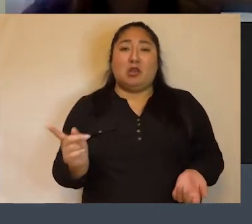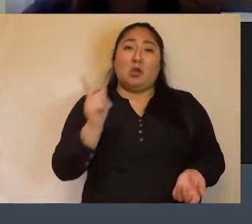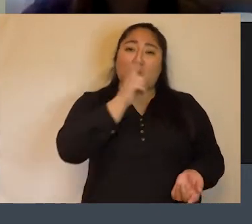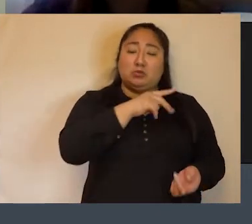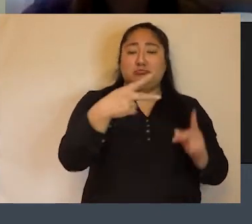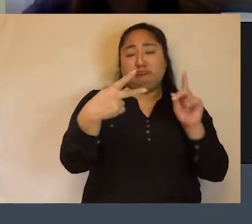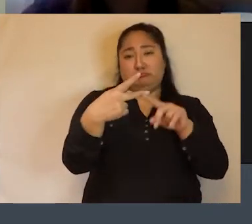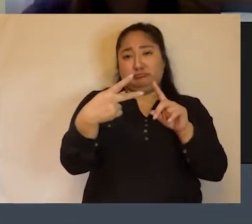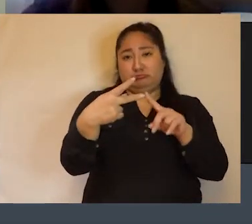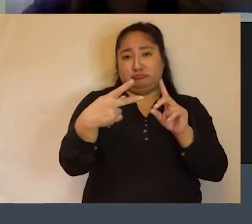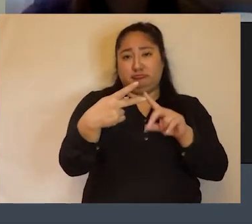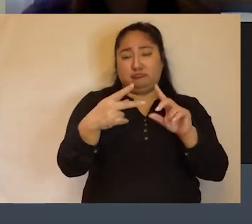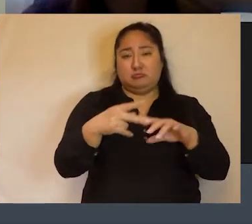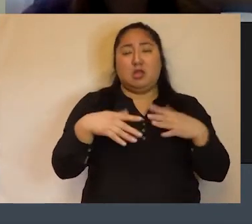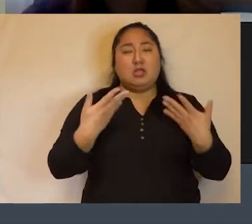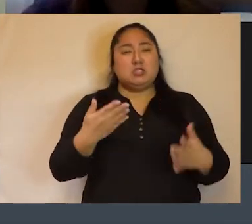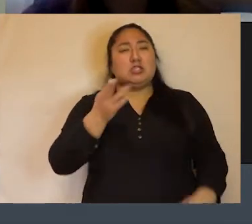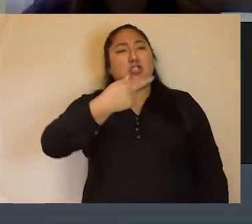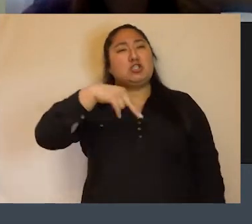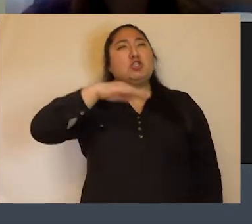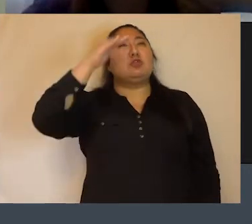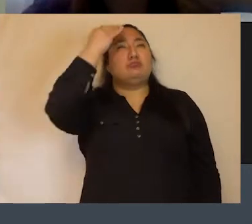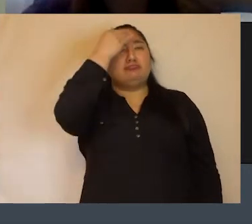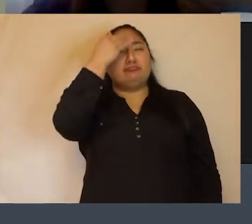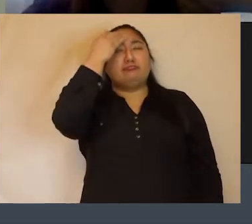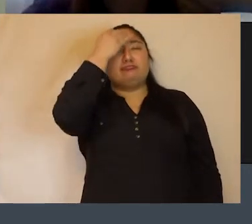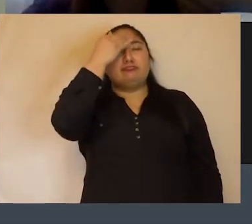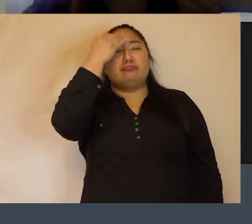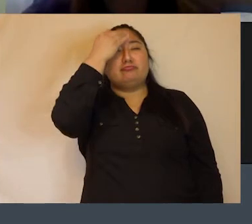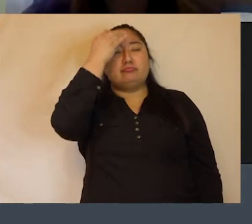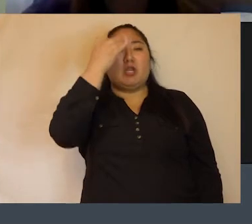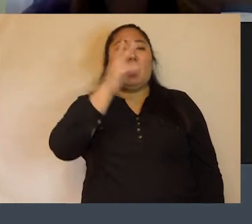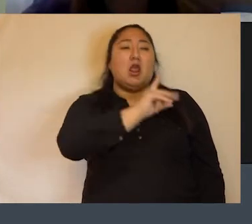último punto. Así como nos preocupamos de que los